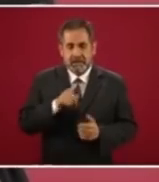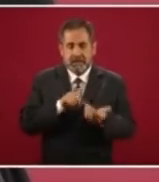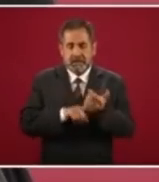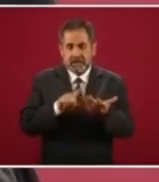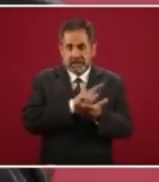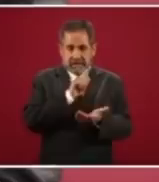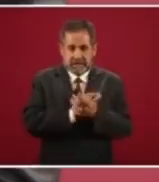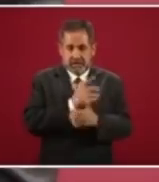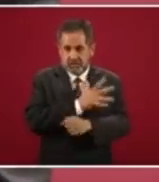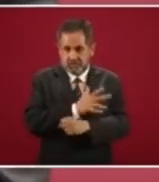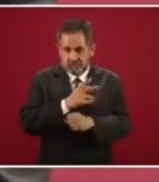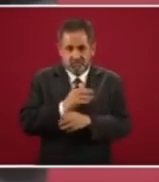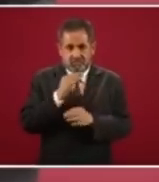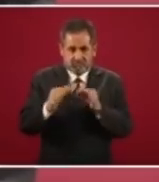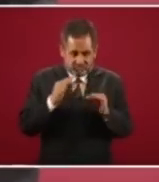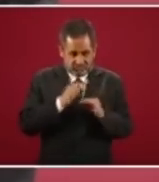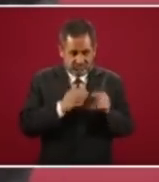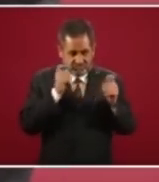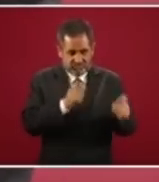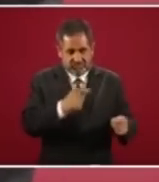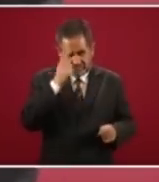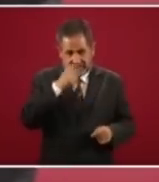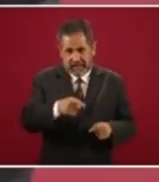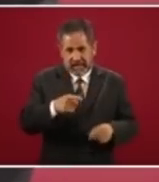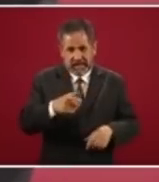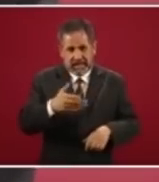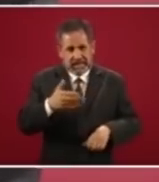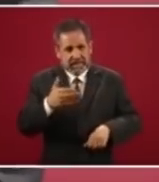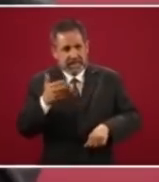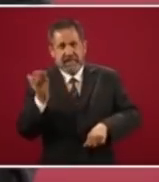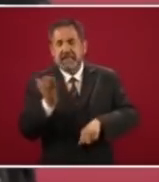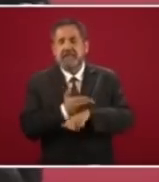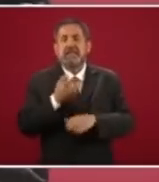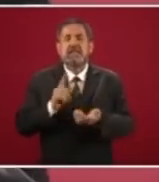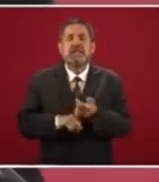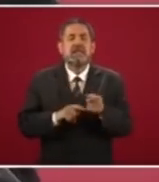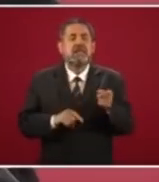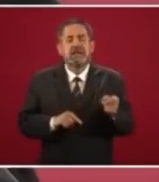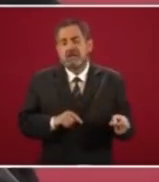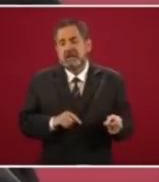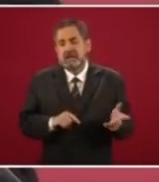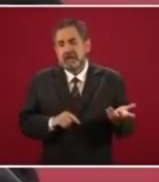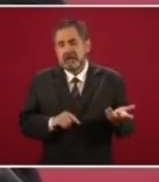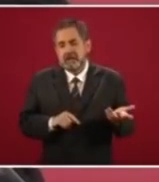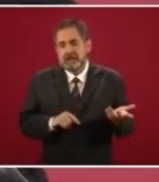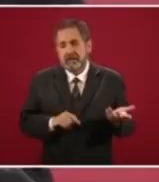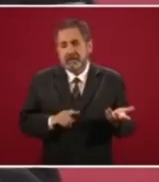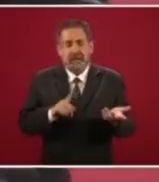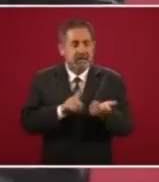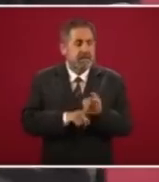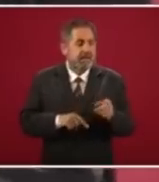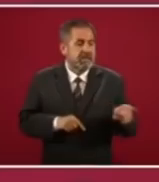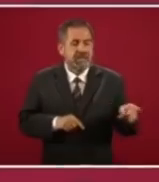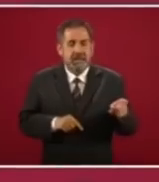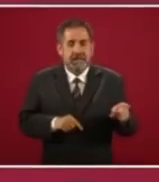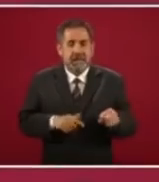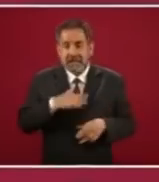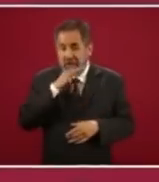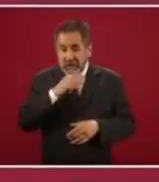legal, que se castigue a quienes tiren